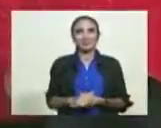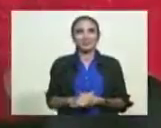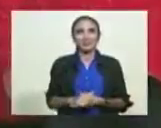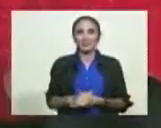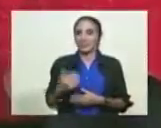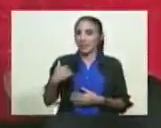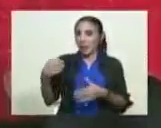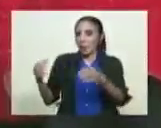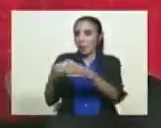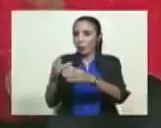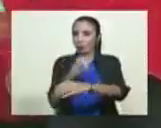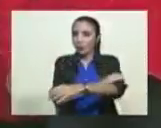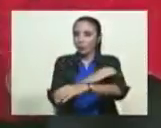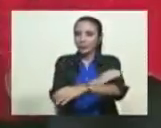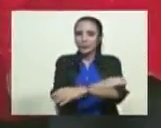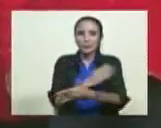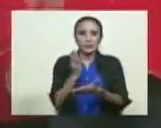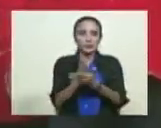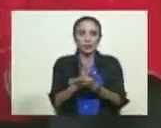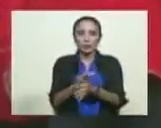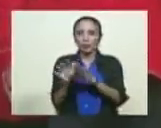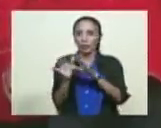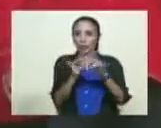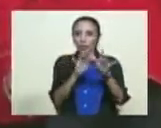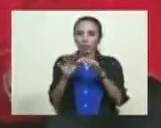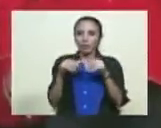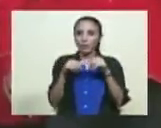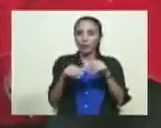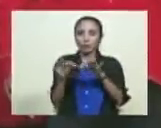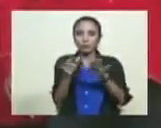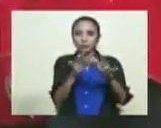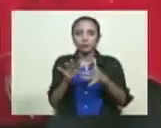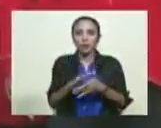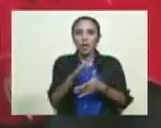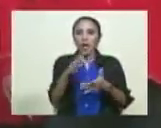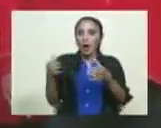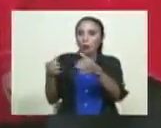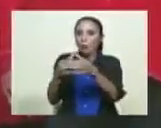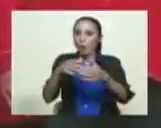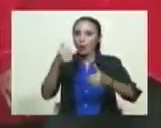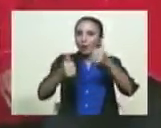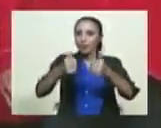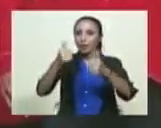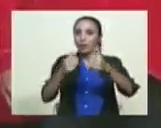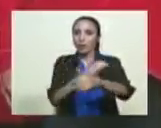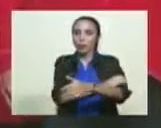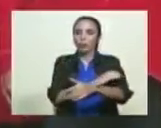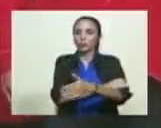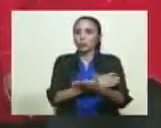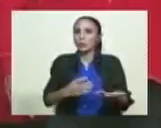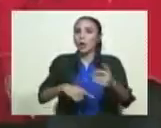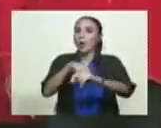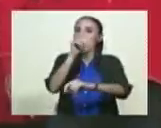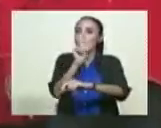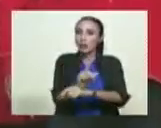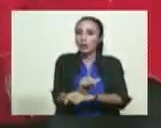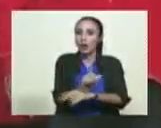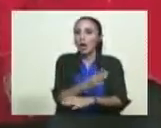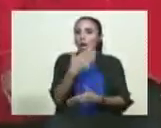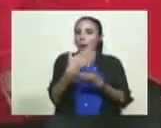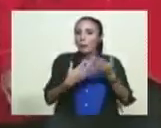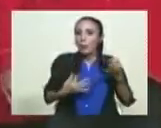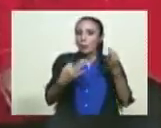La derecha opositora y sus candidatos, su única oferta